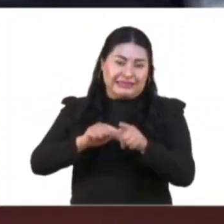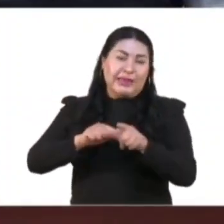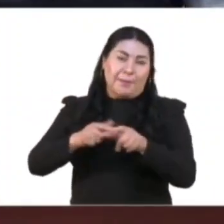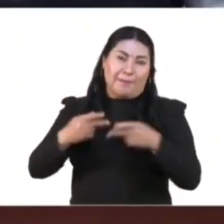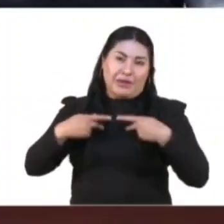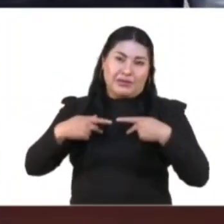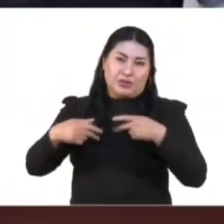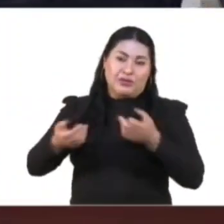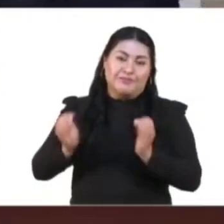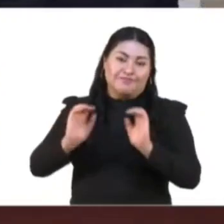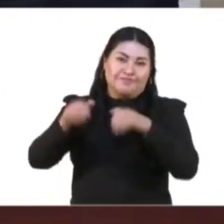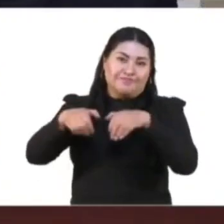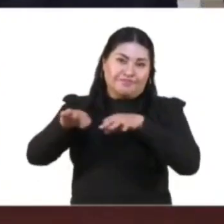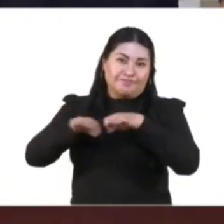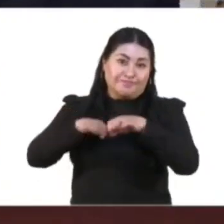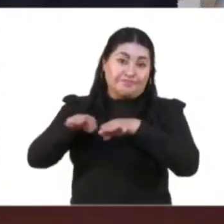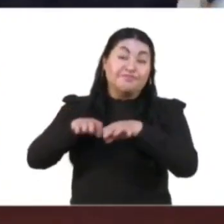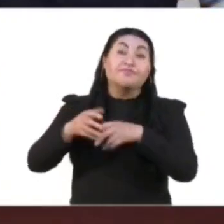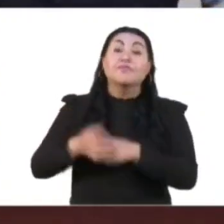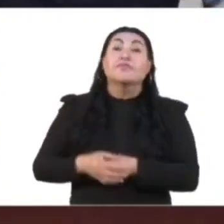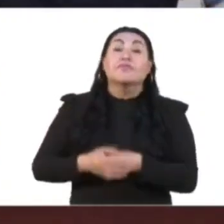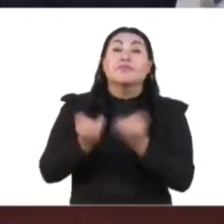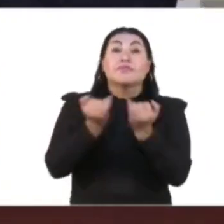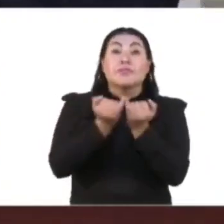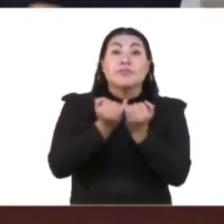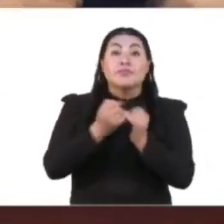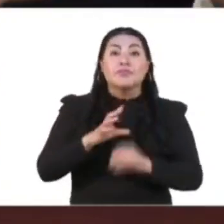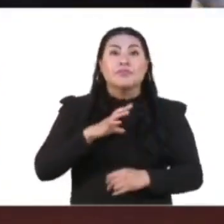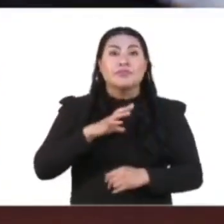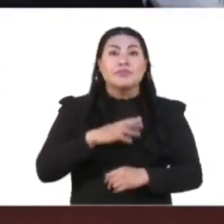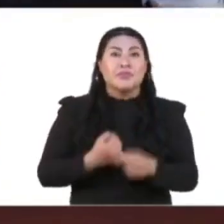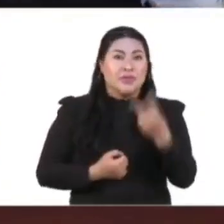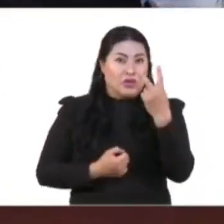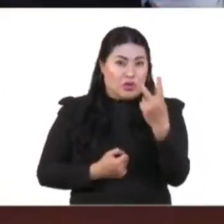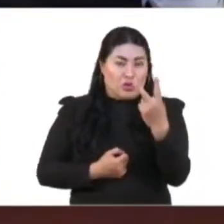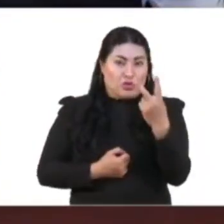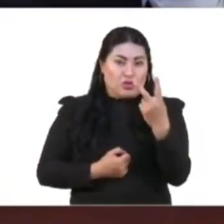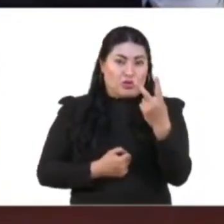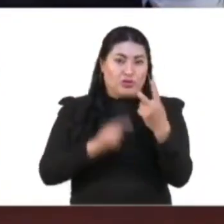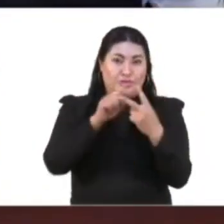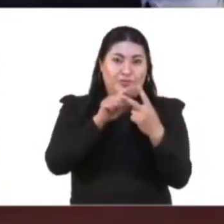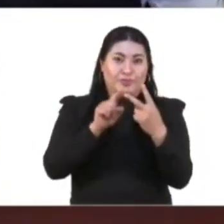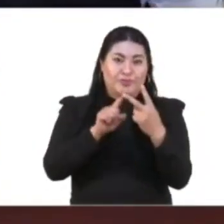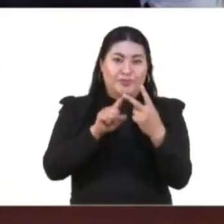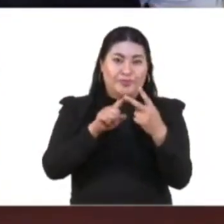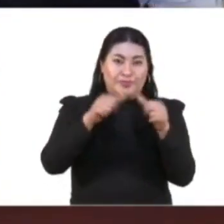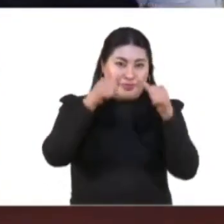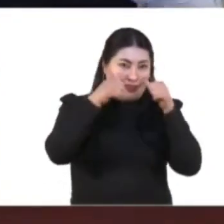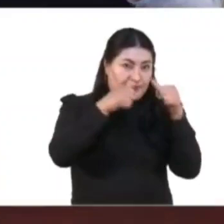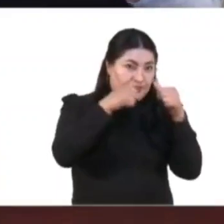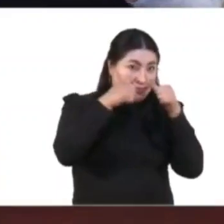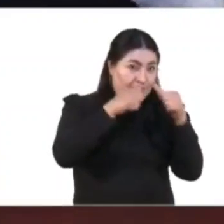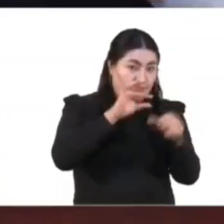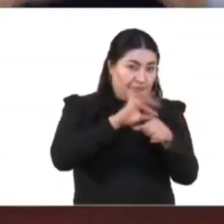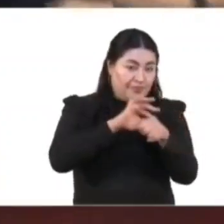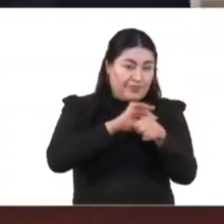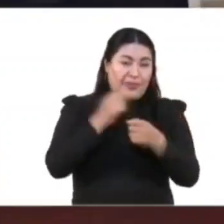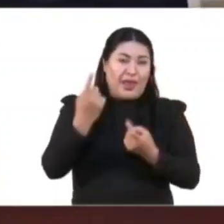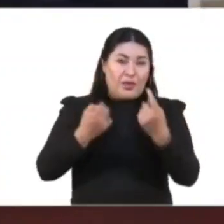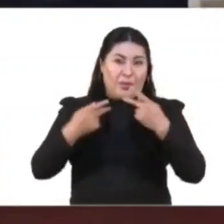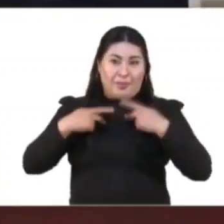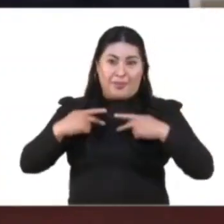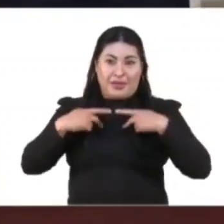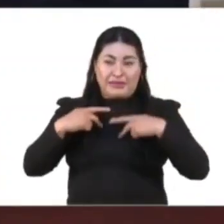laborando. Se presentaron solamente 2 casos de atención médica por crisis